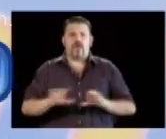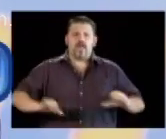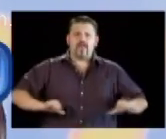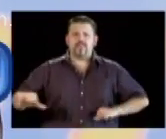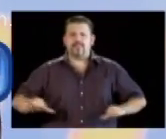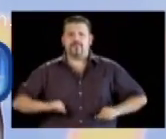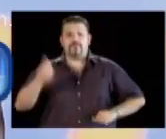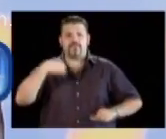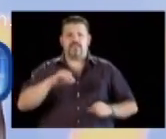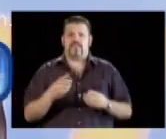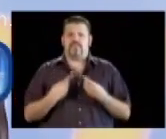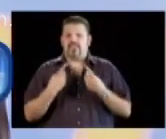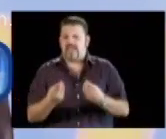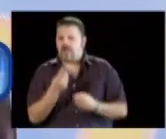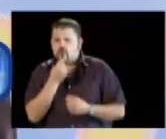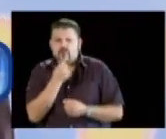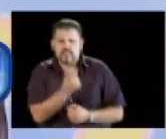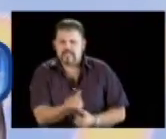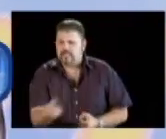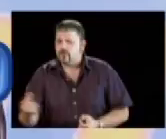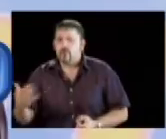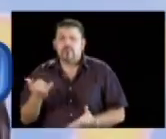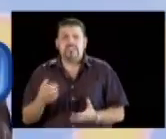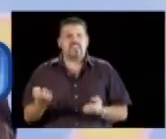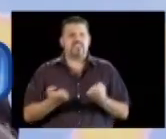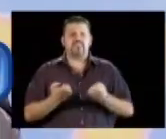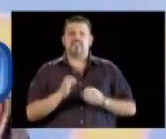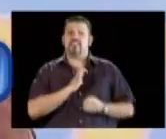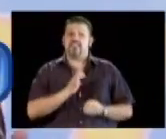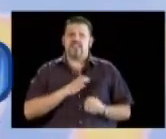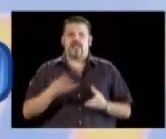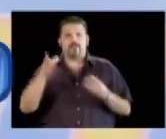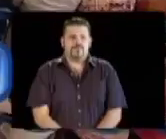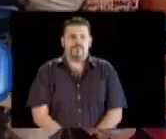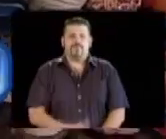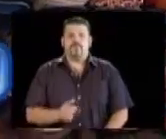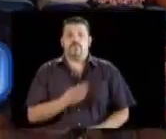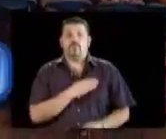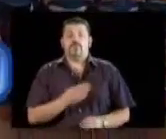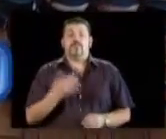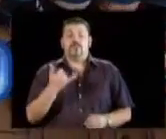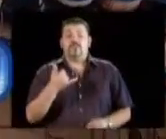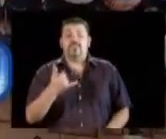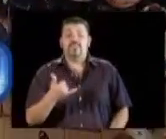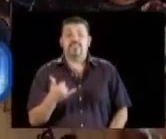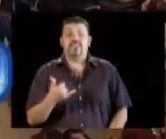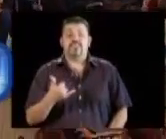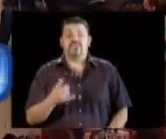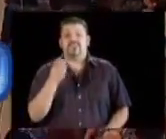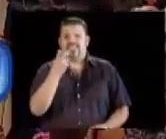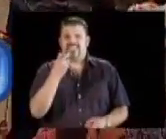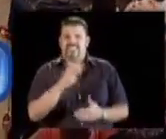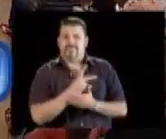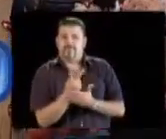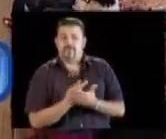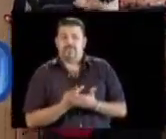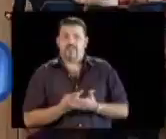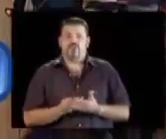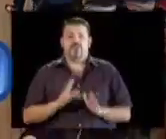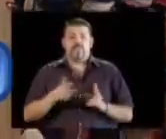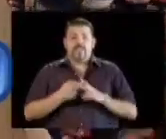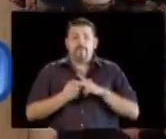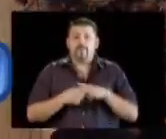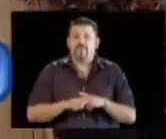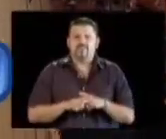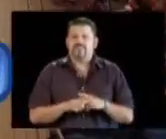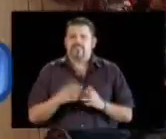de la educación en los niños, donde aprenden música, aprenden teatro. Y este proyecto que empezó hace